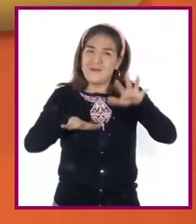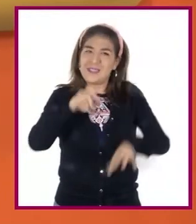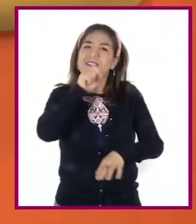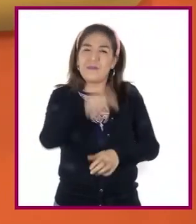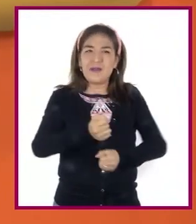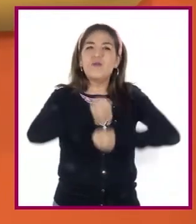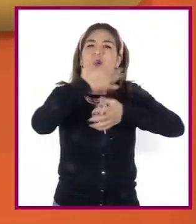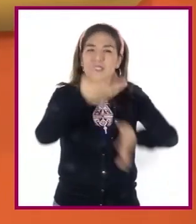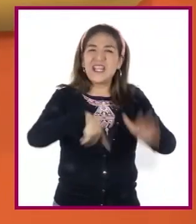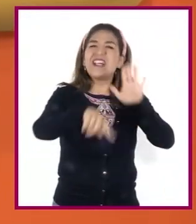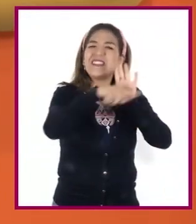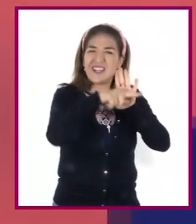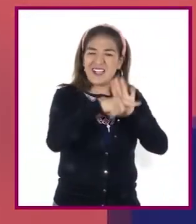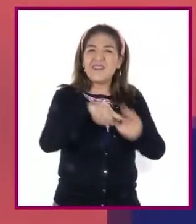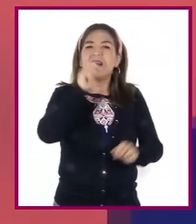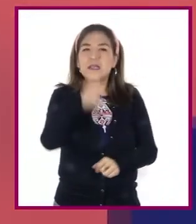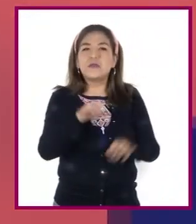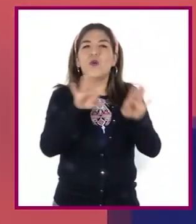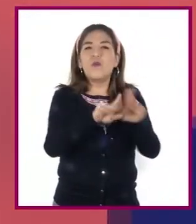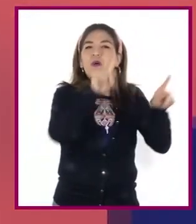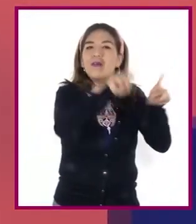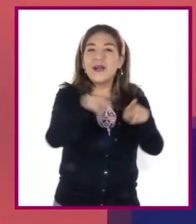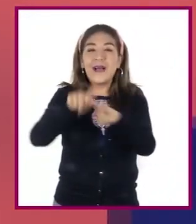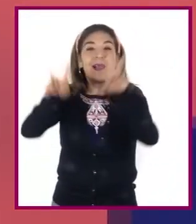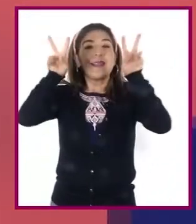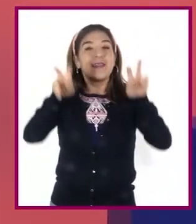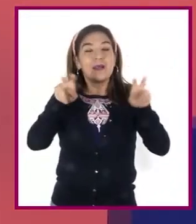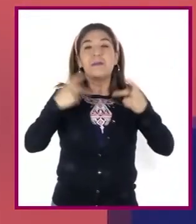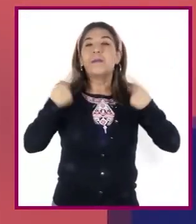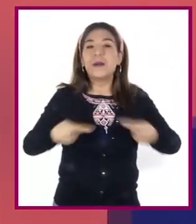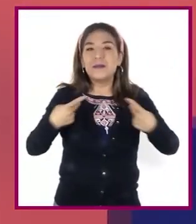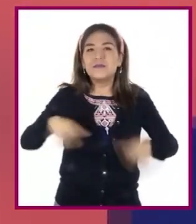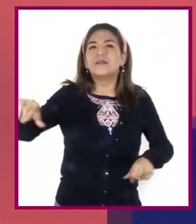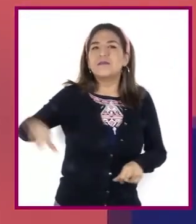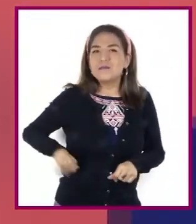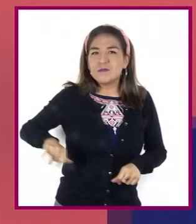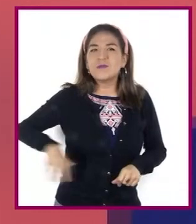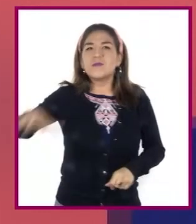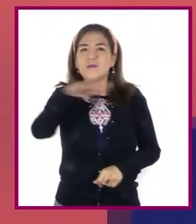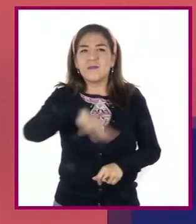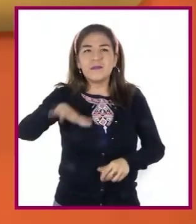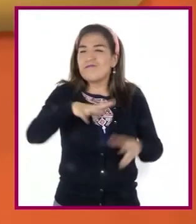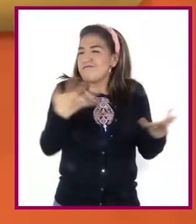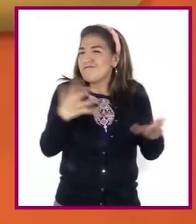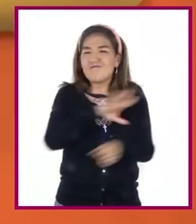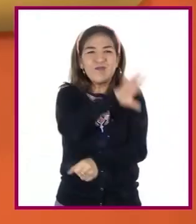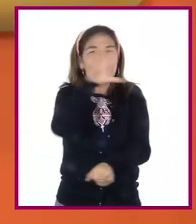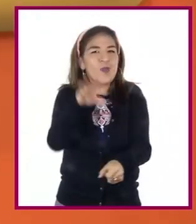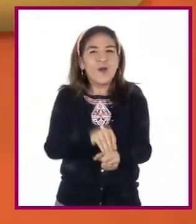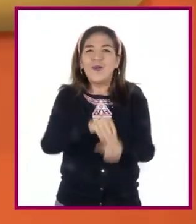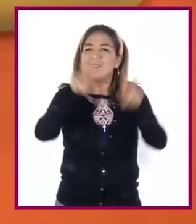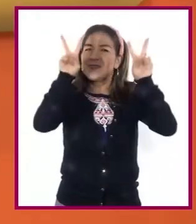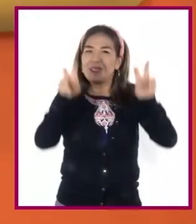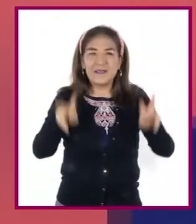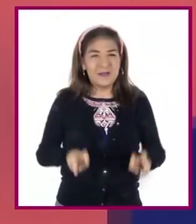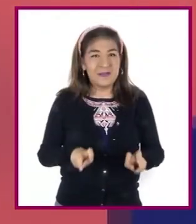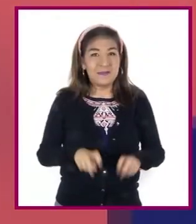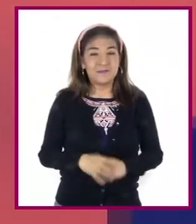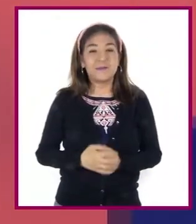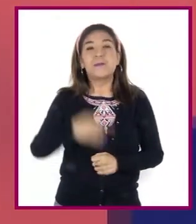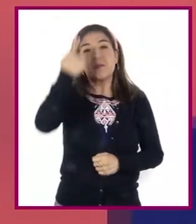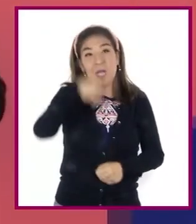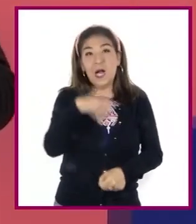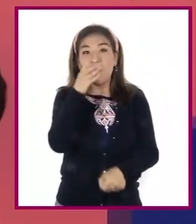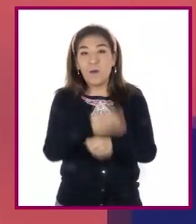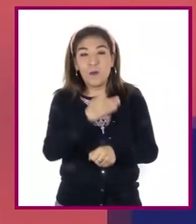la poesía se ocupa de todos los temas que le interesan a los seres humanos, o sea, todos. Y para terminar de